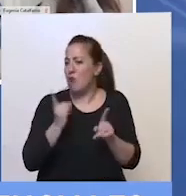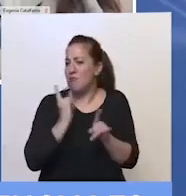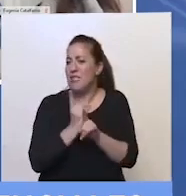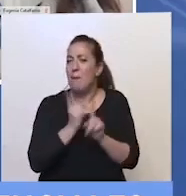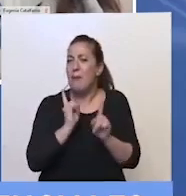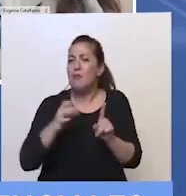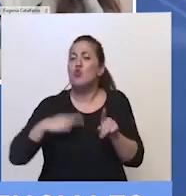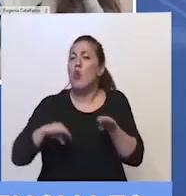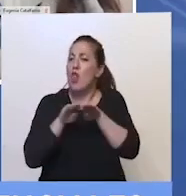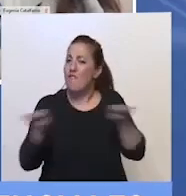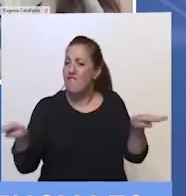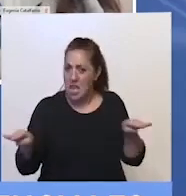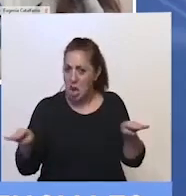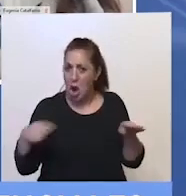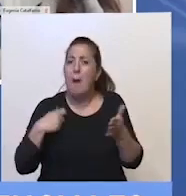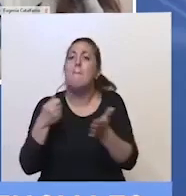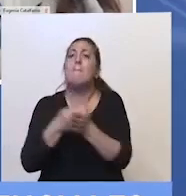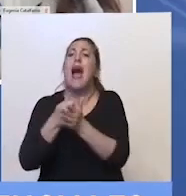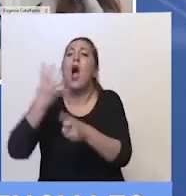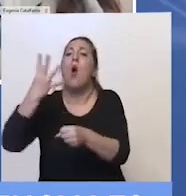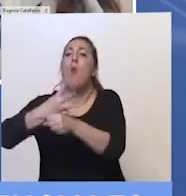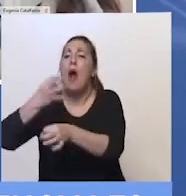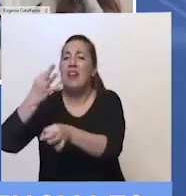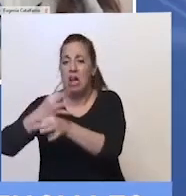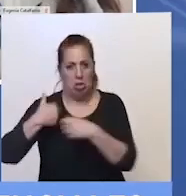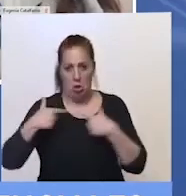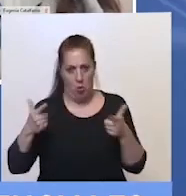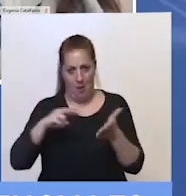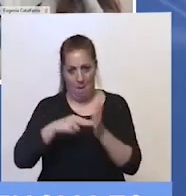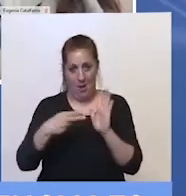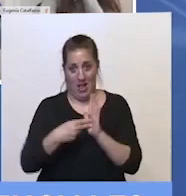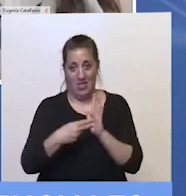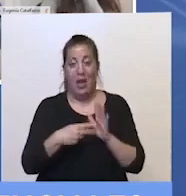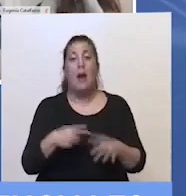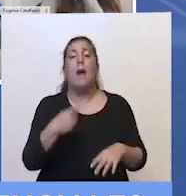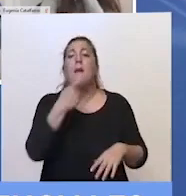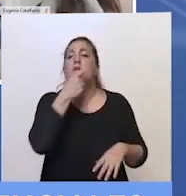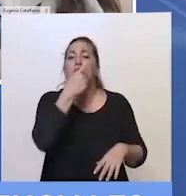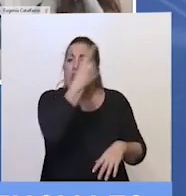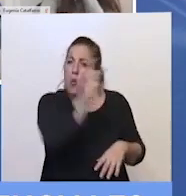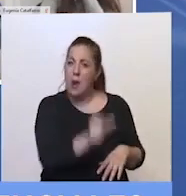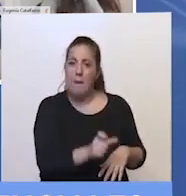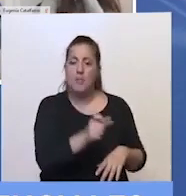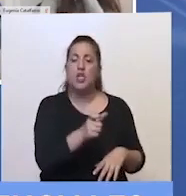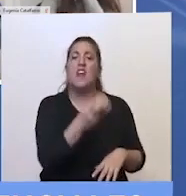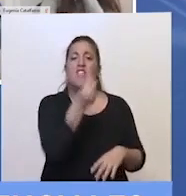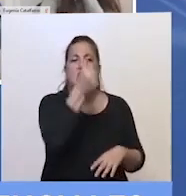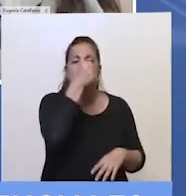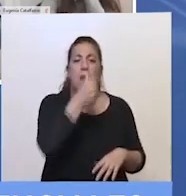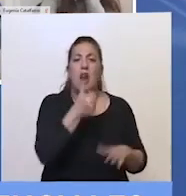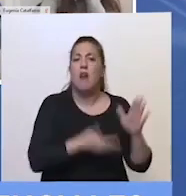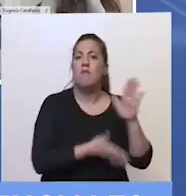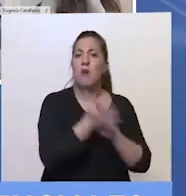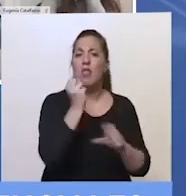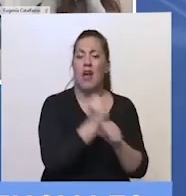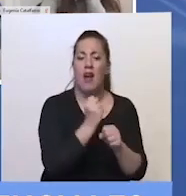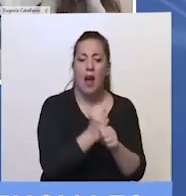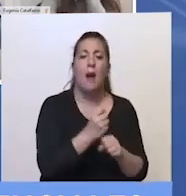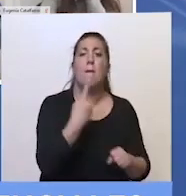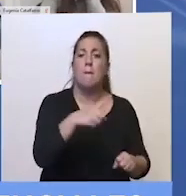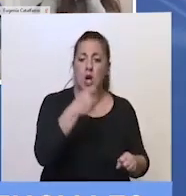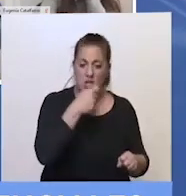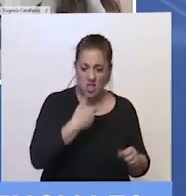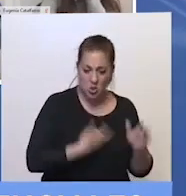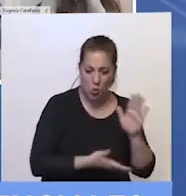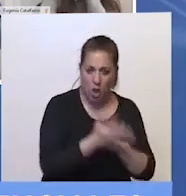cuarta categoría. No hay problema. Ahora, si una persona llega al fin de semana y dice, salgo a trabajar. Ahora, pero si salgo a